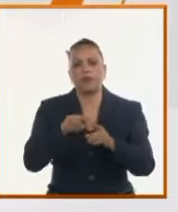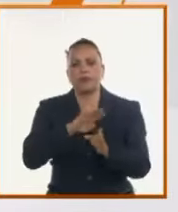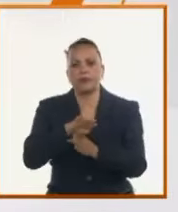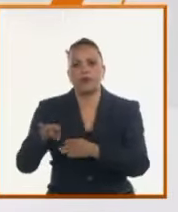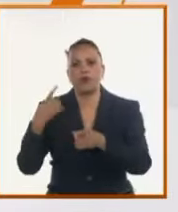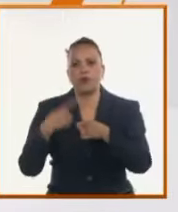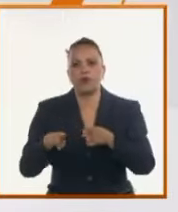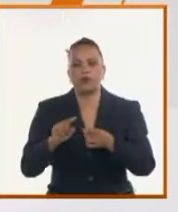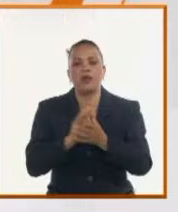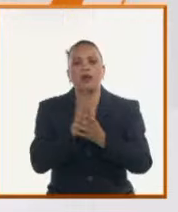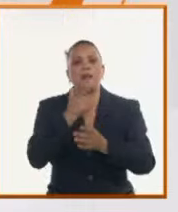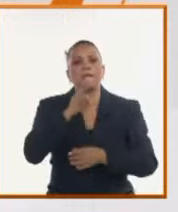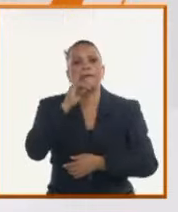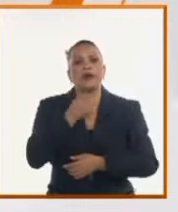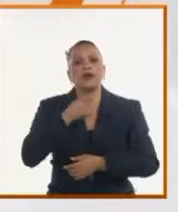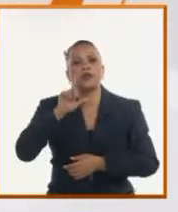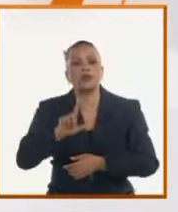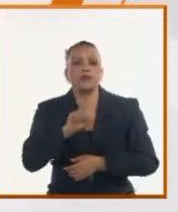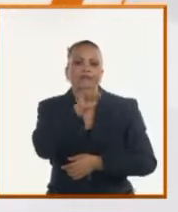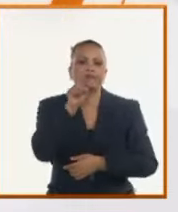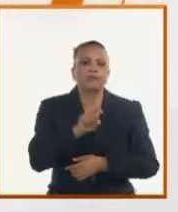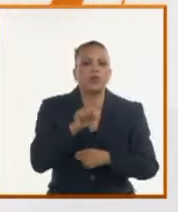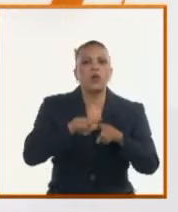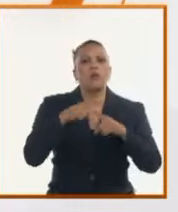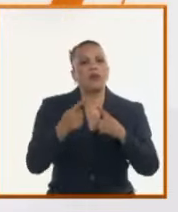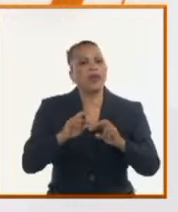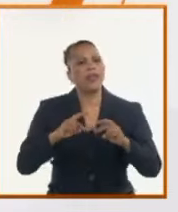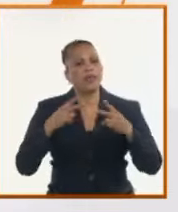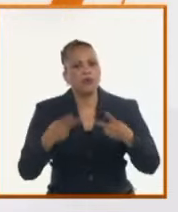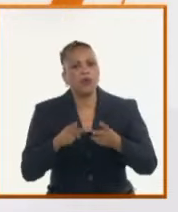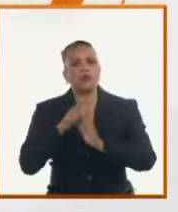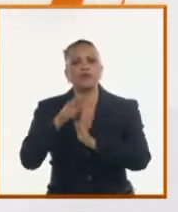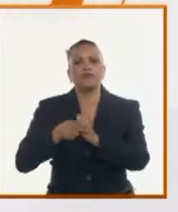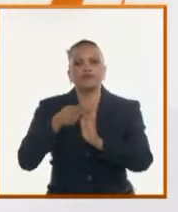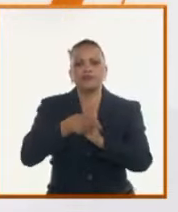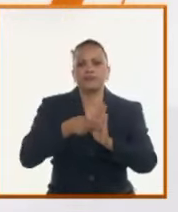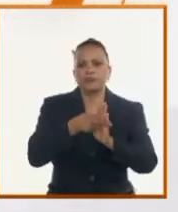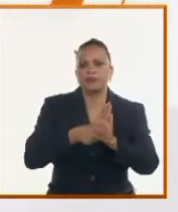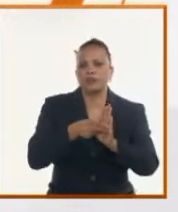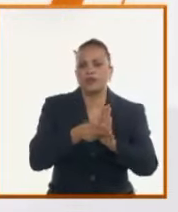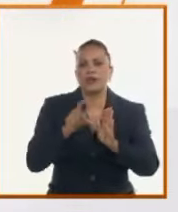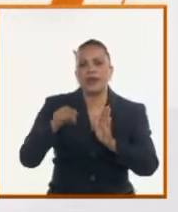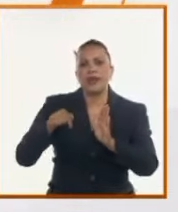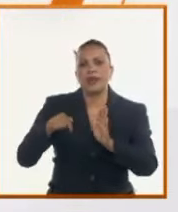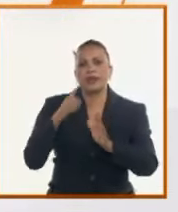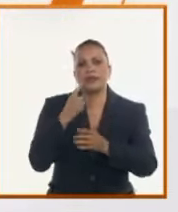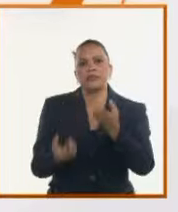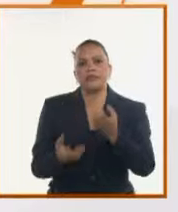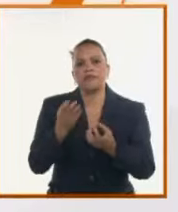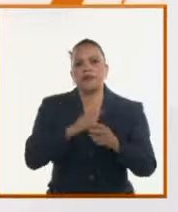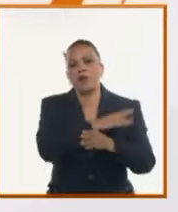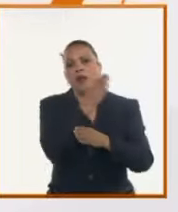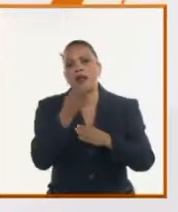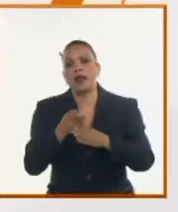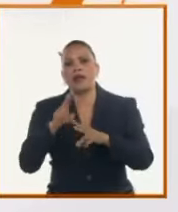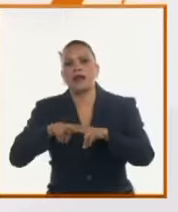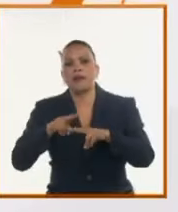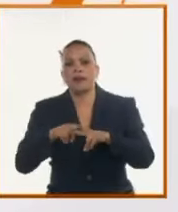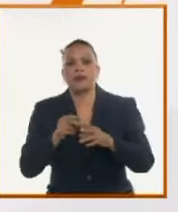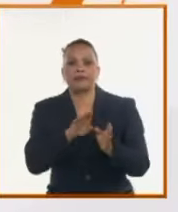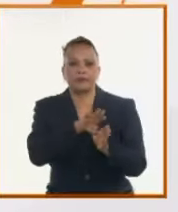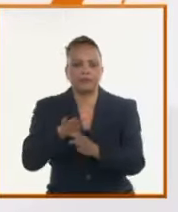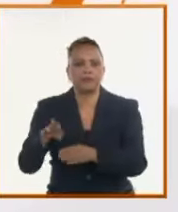qué nunca se ha vuelto a revitalizar el servicio ferroviario de aquí de c fuego de La Habana digamos Ramón